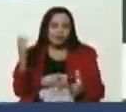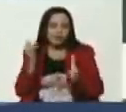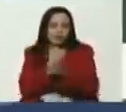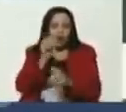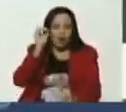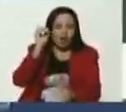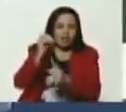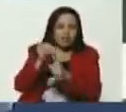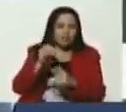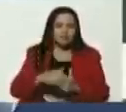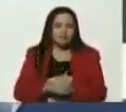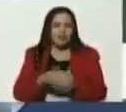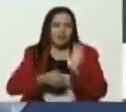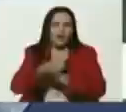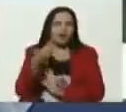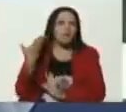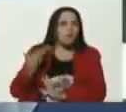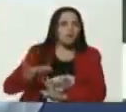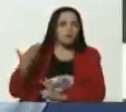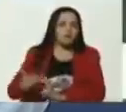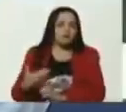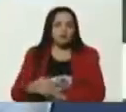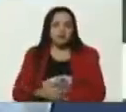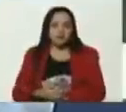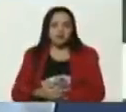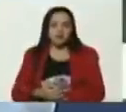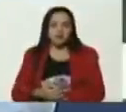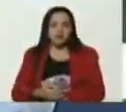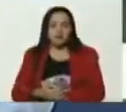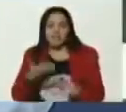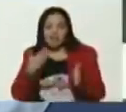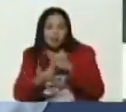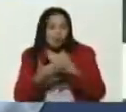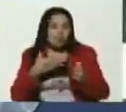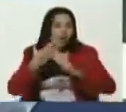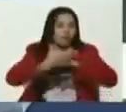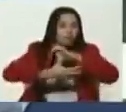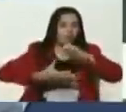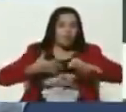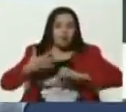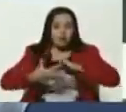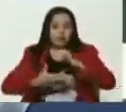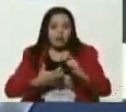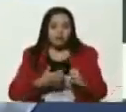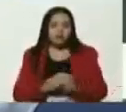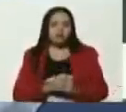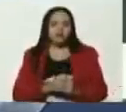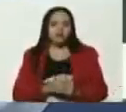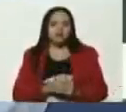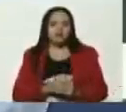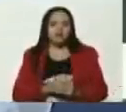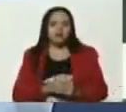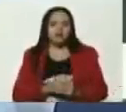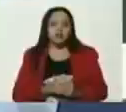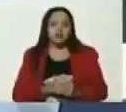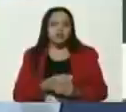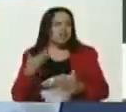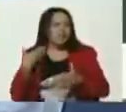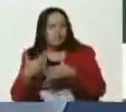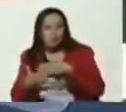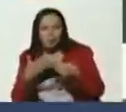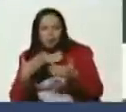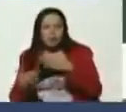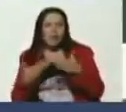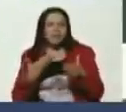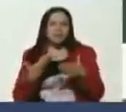más importante de esto es que, a pesar de los problemas que hay, a pesar de